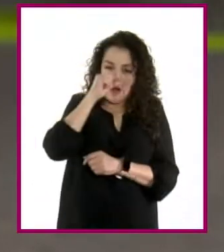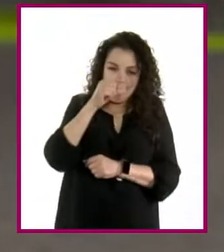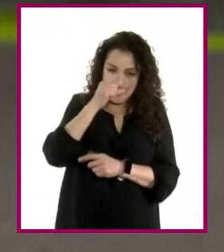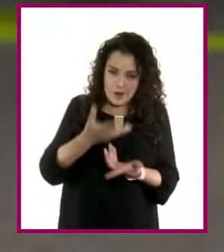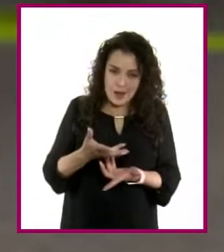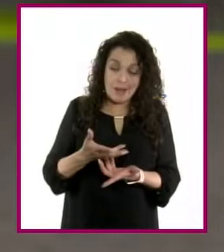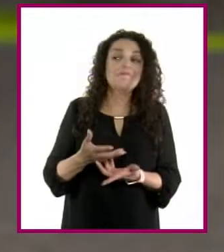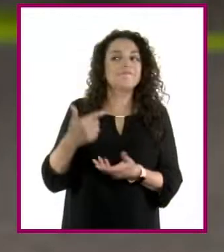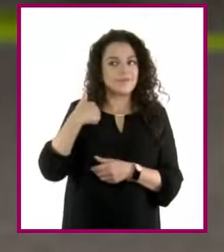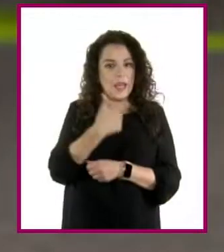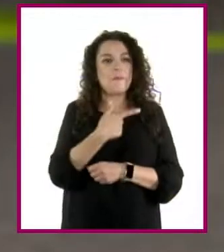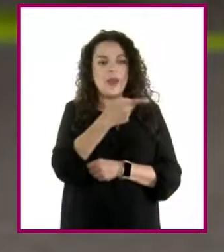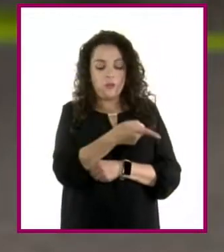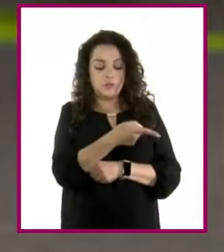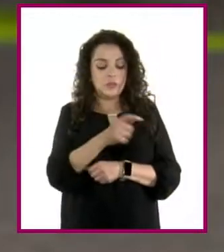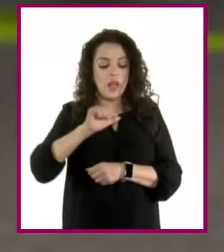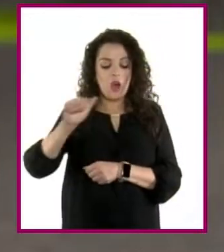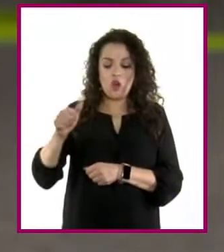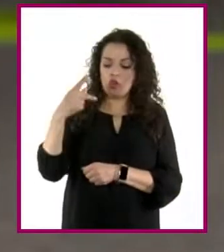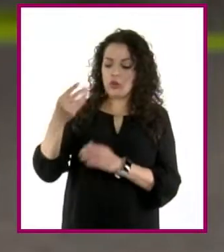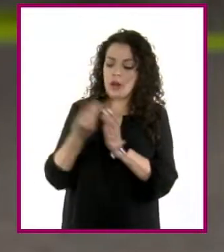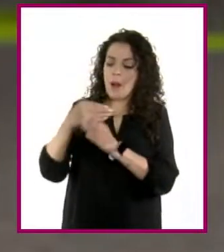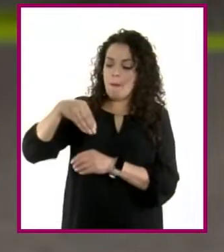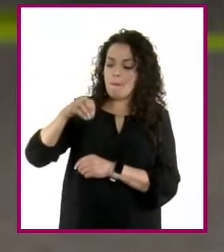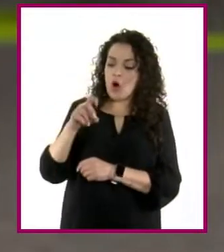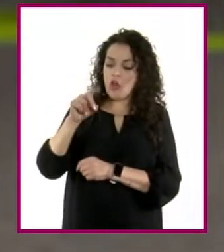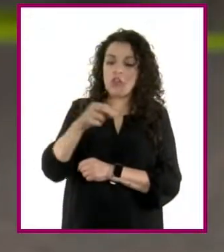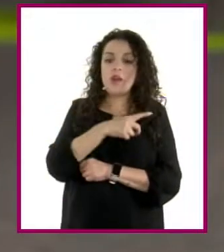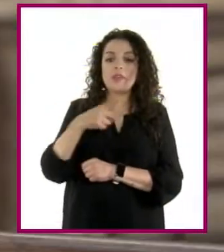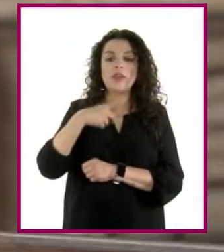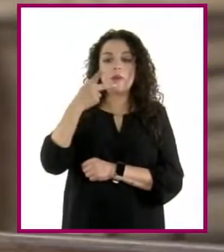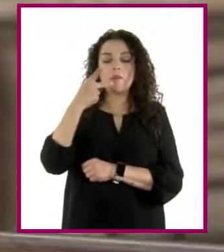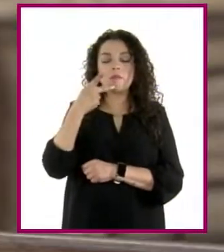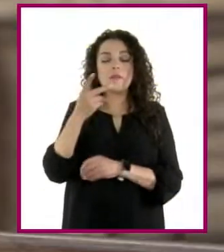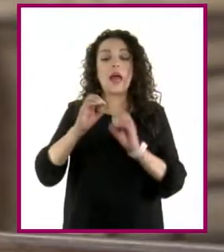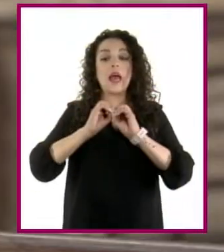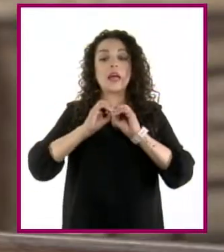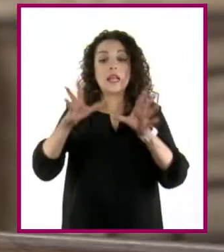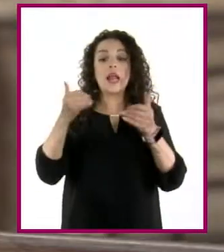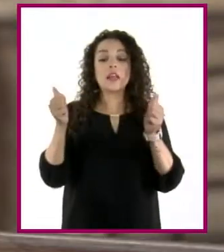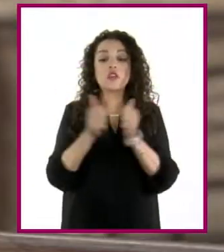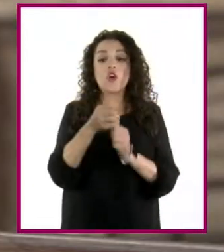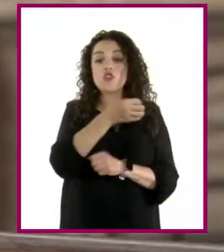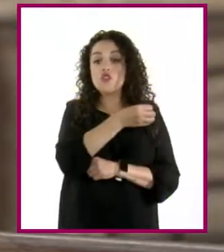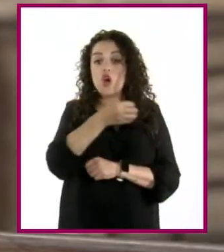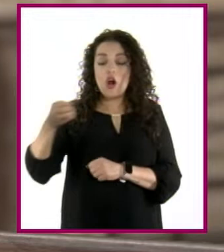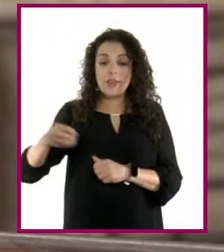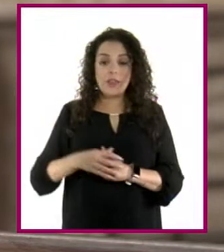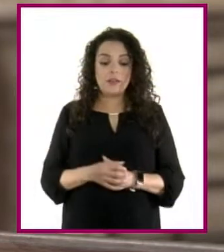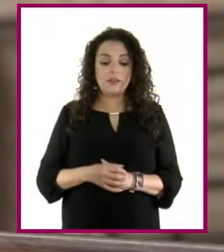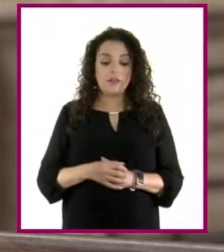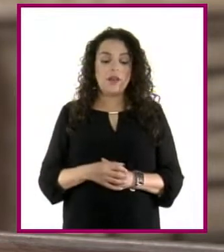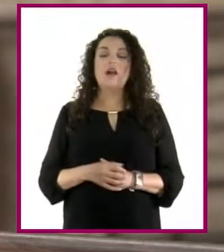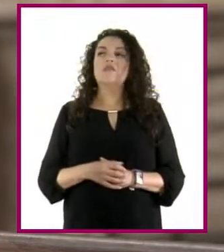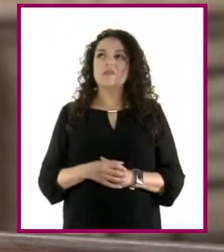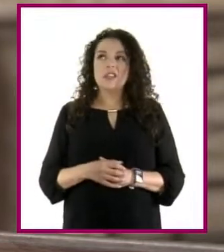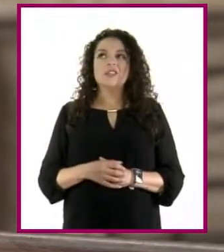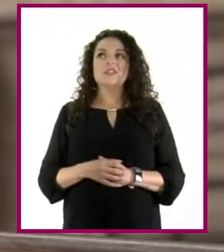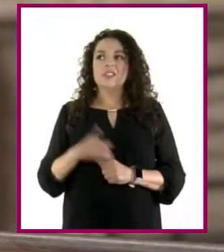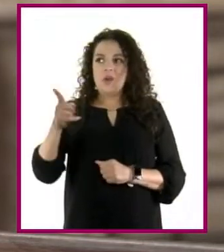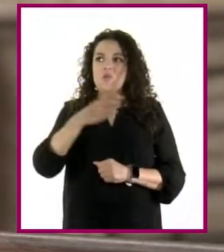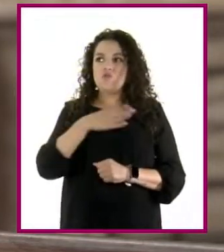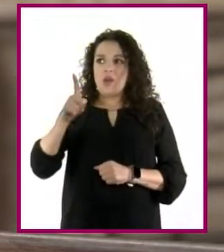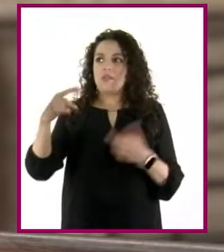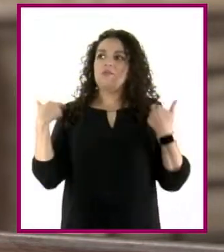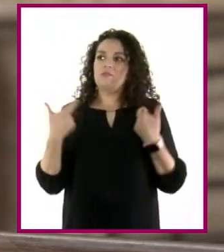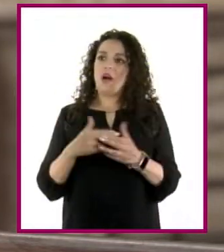Nos dice que seamos claros, breves y que hablemos con orden. Ay, pues me perdí una buena clase. Pero